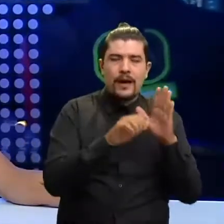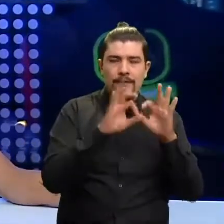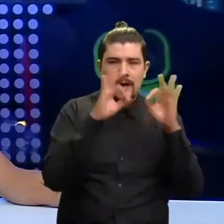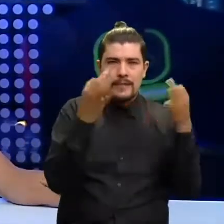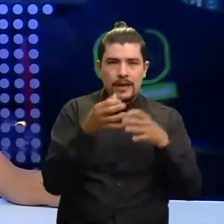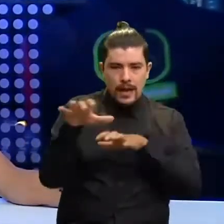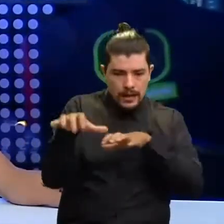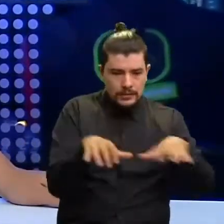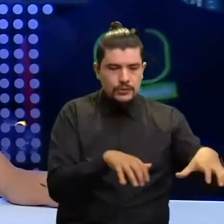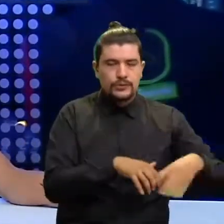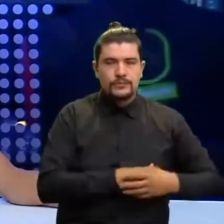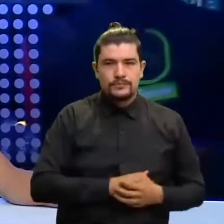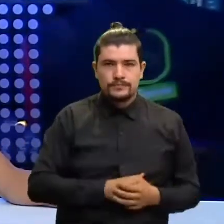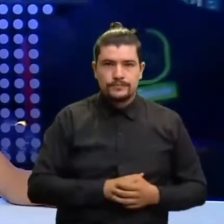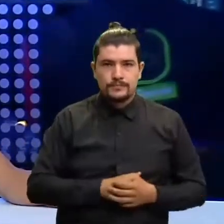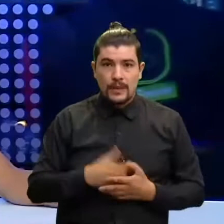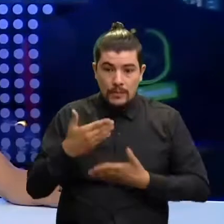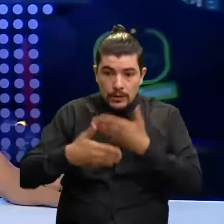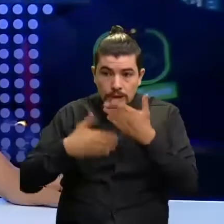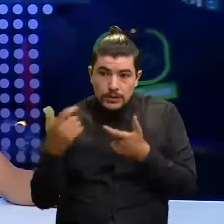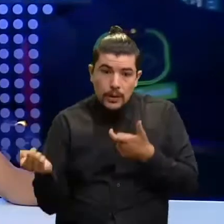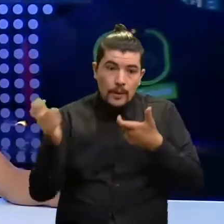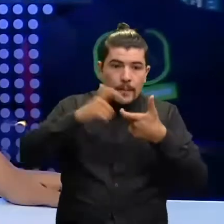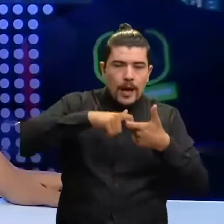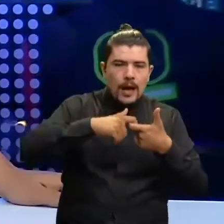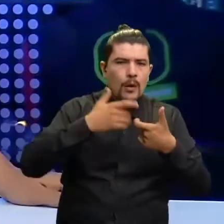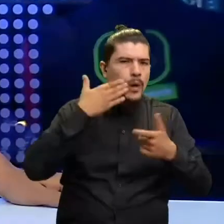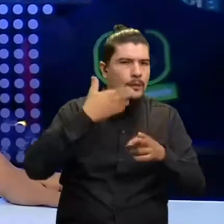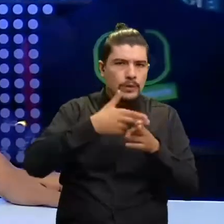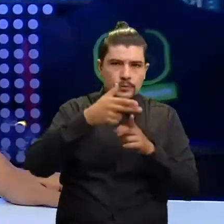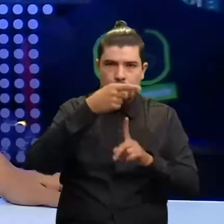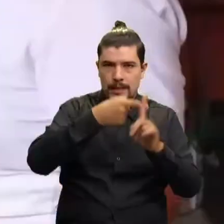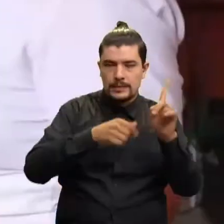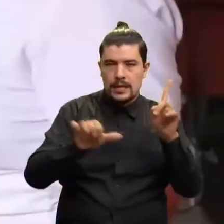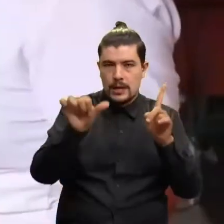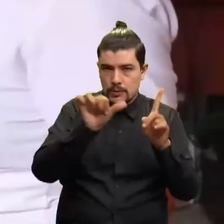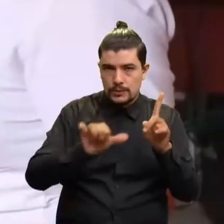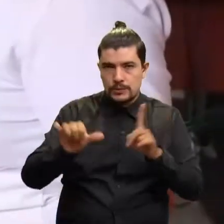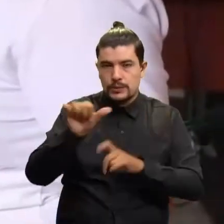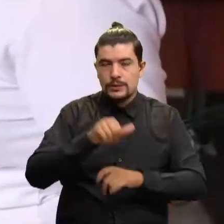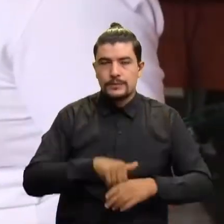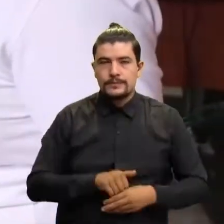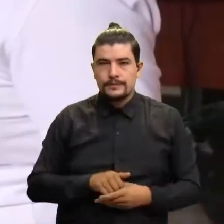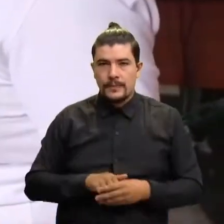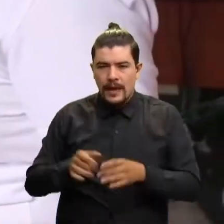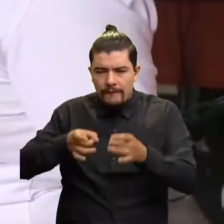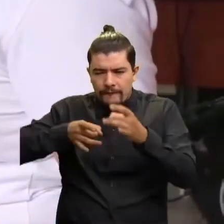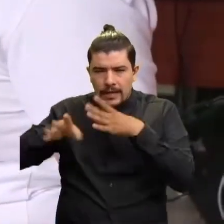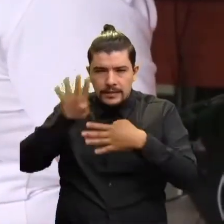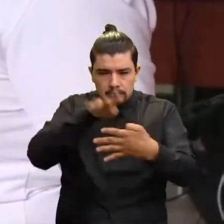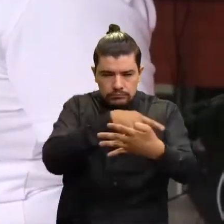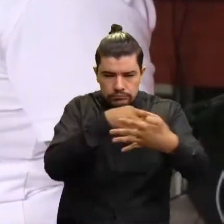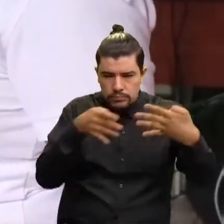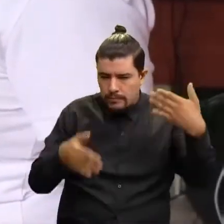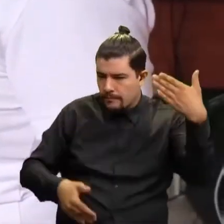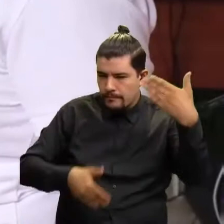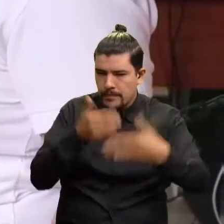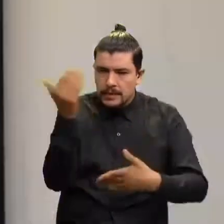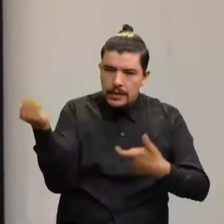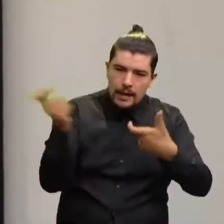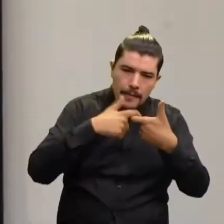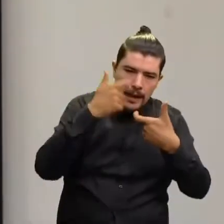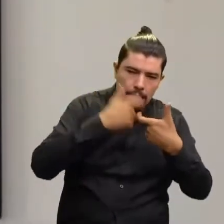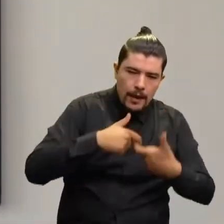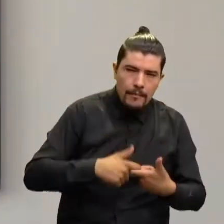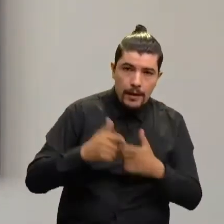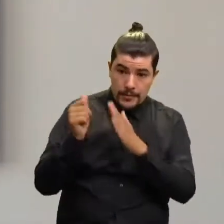Acción. Se espera que esos trámites se desarrollen en el mes de agosto. Las fechas programadas para dar inicio a las inscripciones